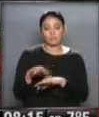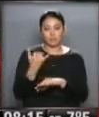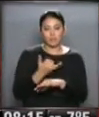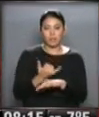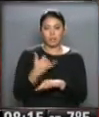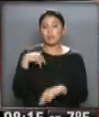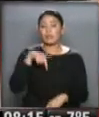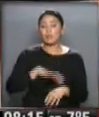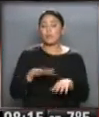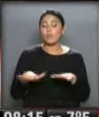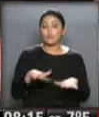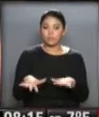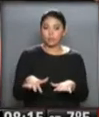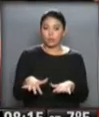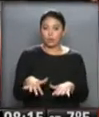este momento